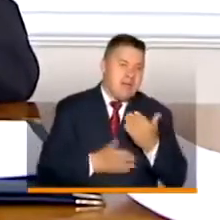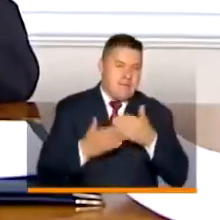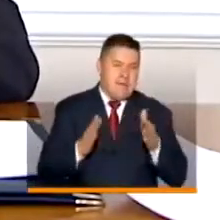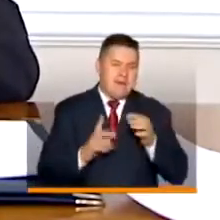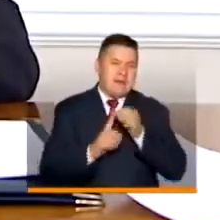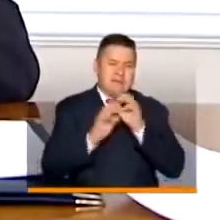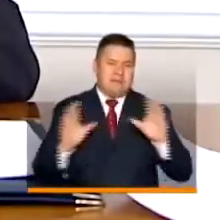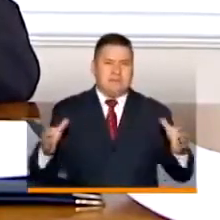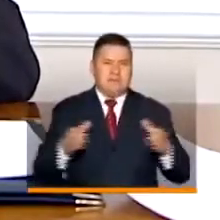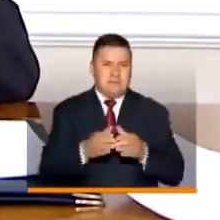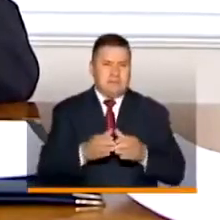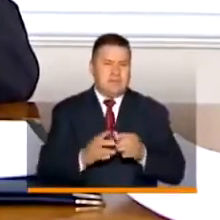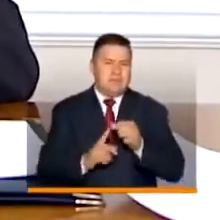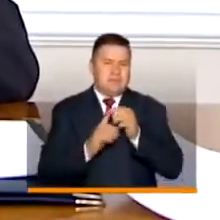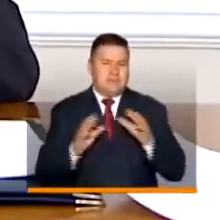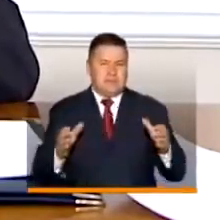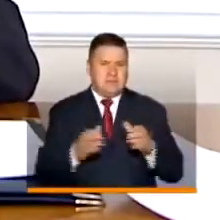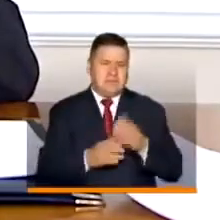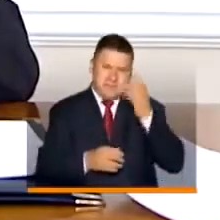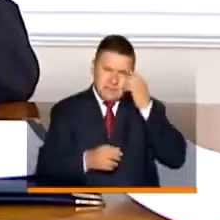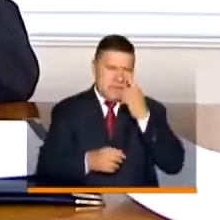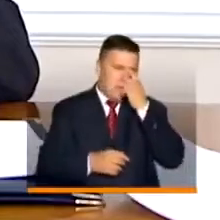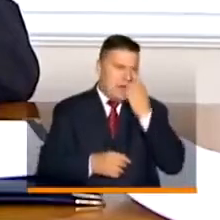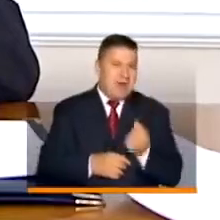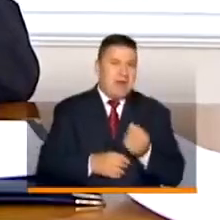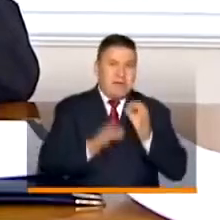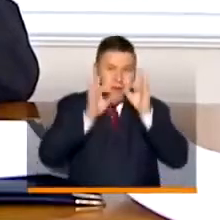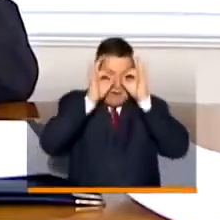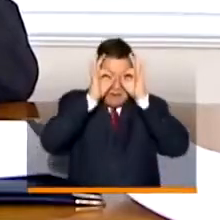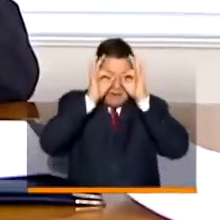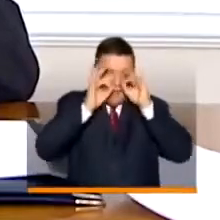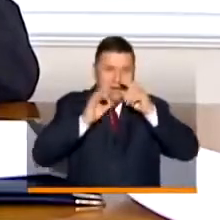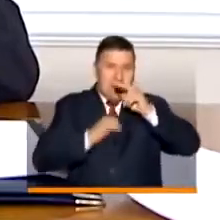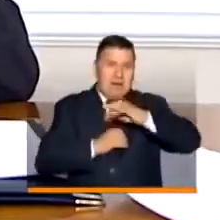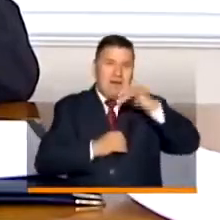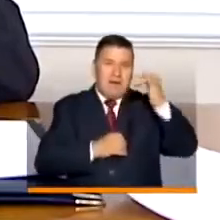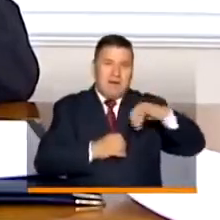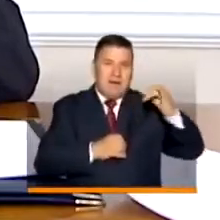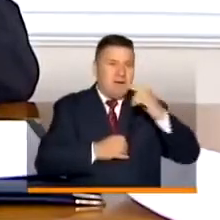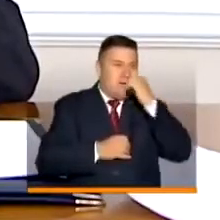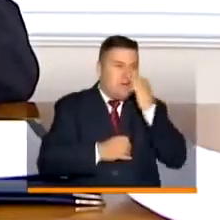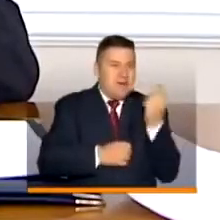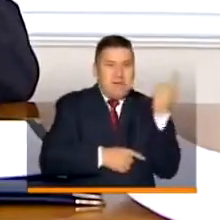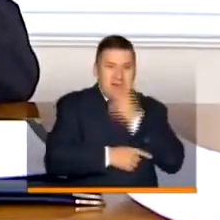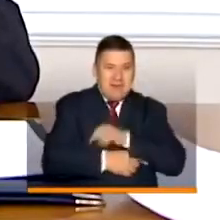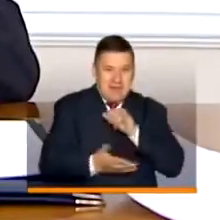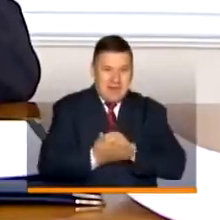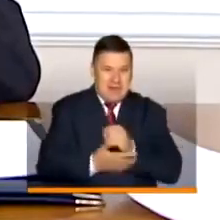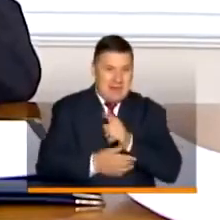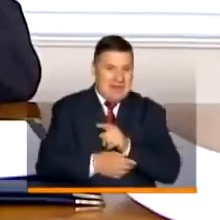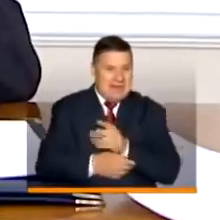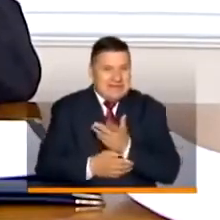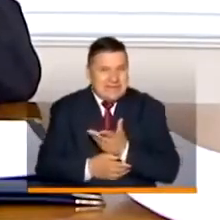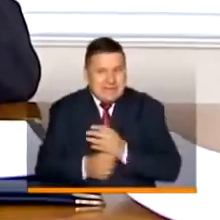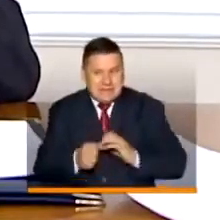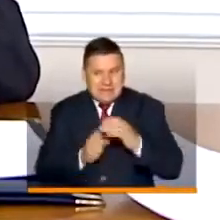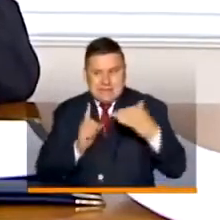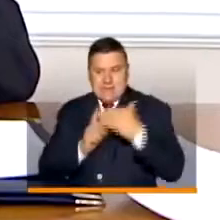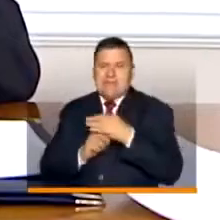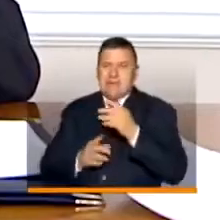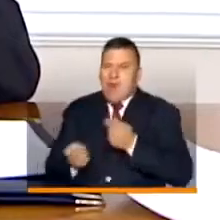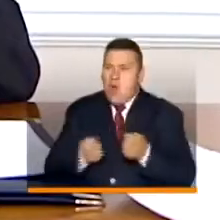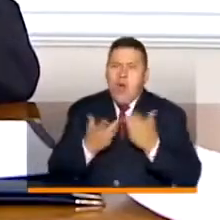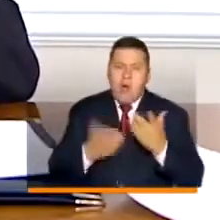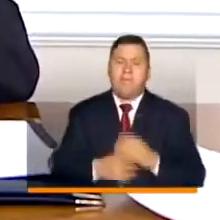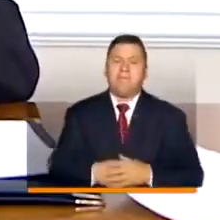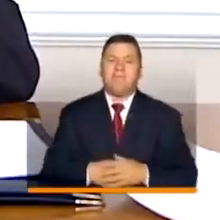abre específicamente y especialmente frente al Halloween y de aquí en adelante en la afectación que podemos tener en la ciudad. Por esa